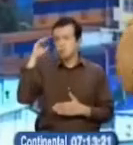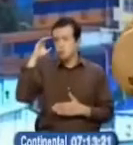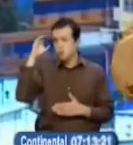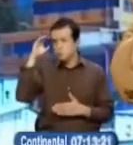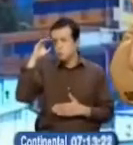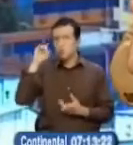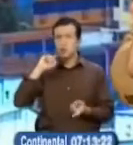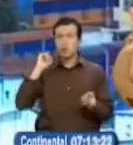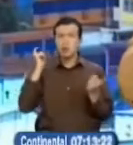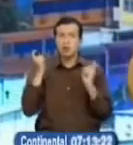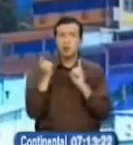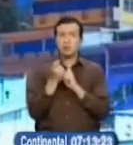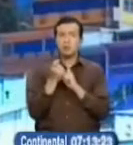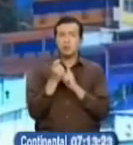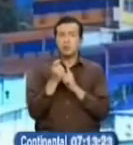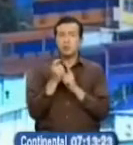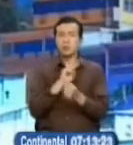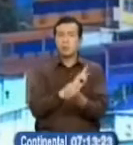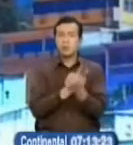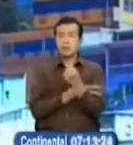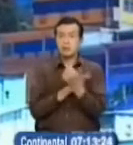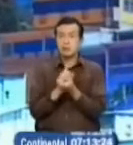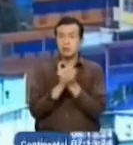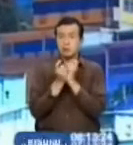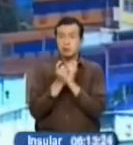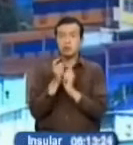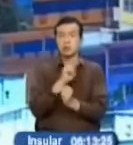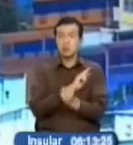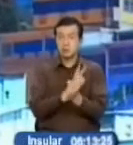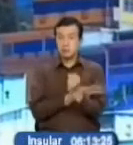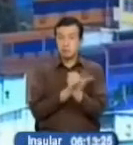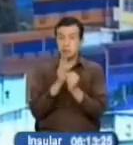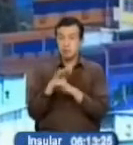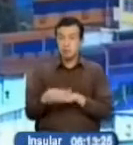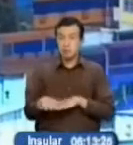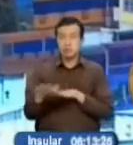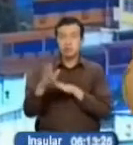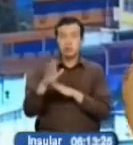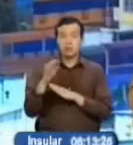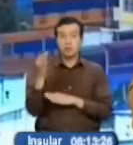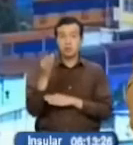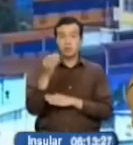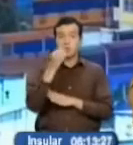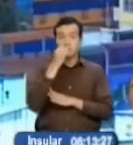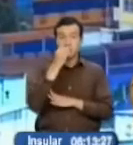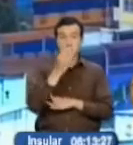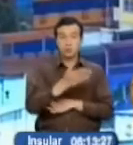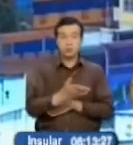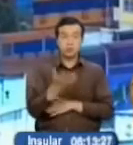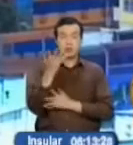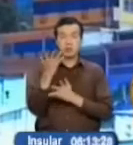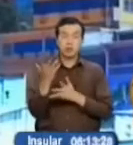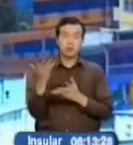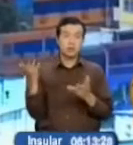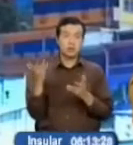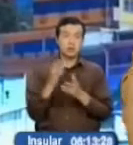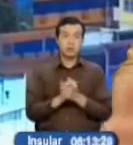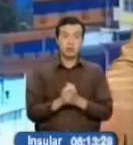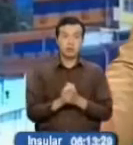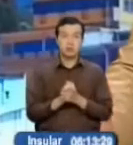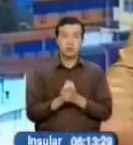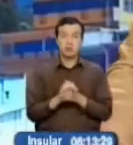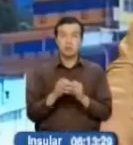un sustituto de una proteína para reemplazar la proteína tradicional que comemos acá, que probablemente se cultiva de forma